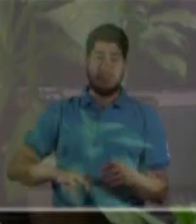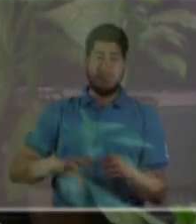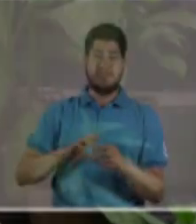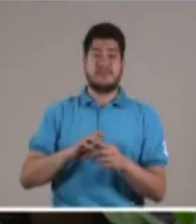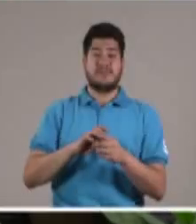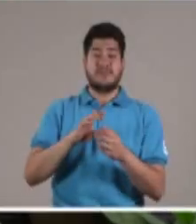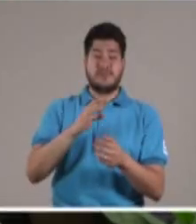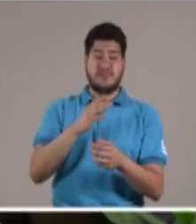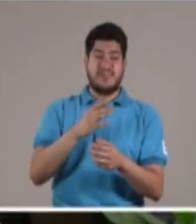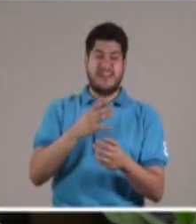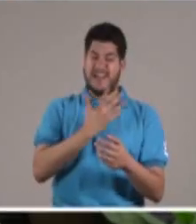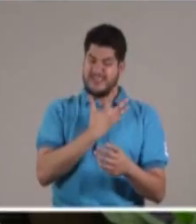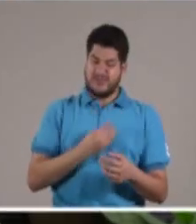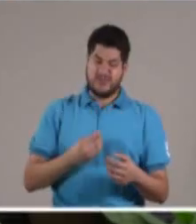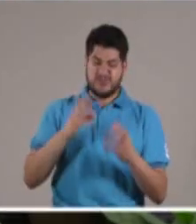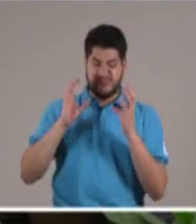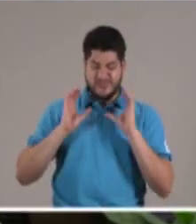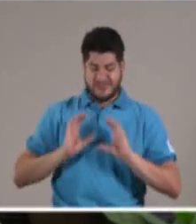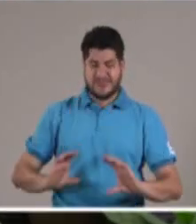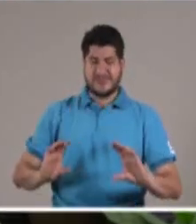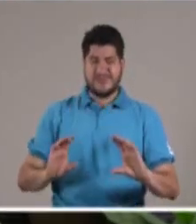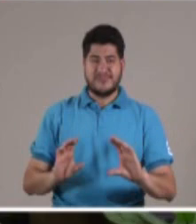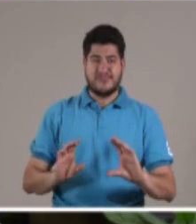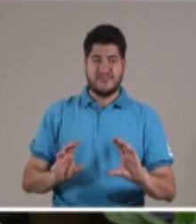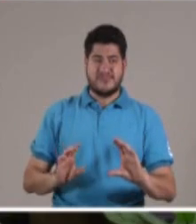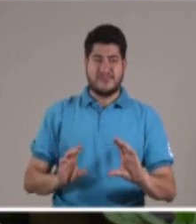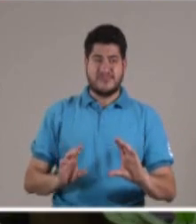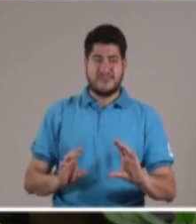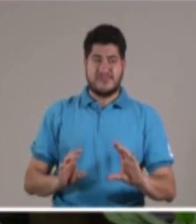en la carne hasta el verso